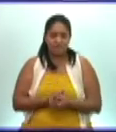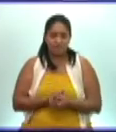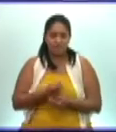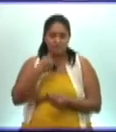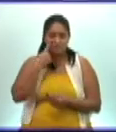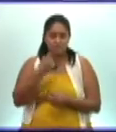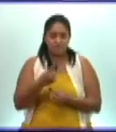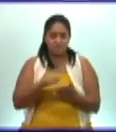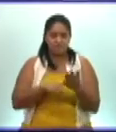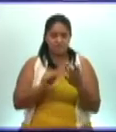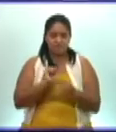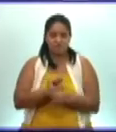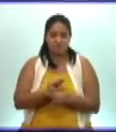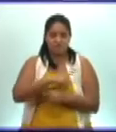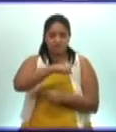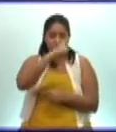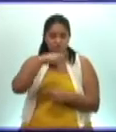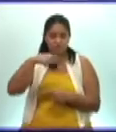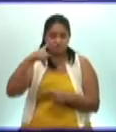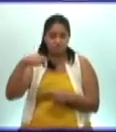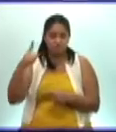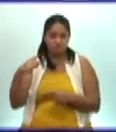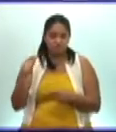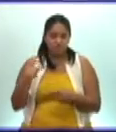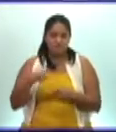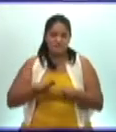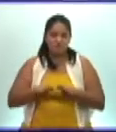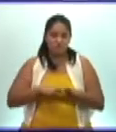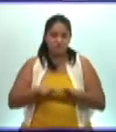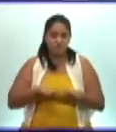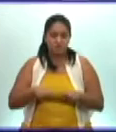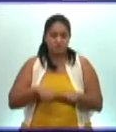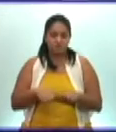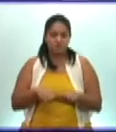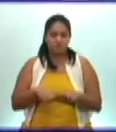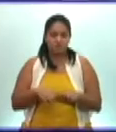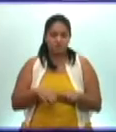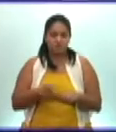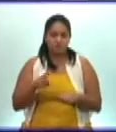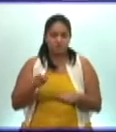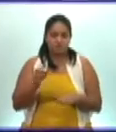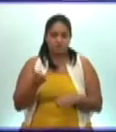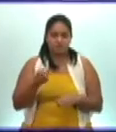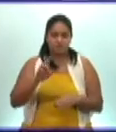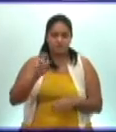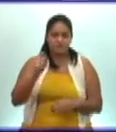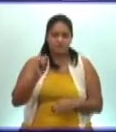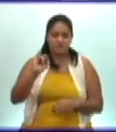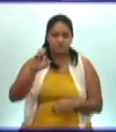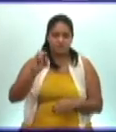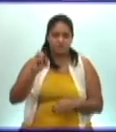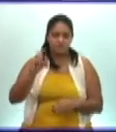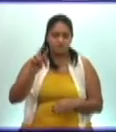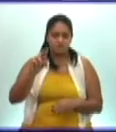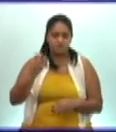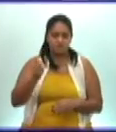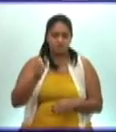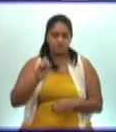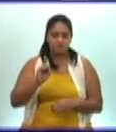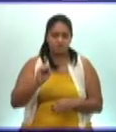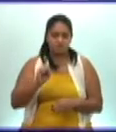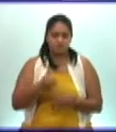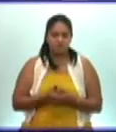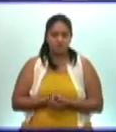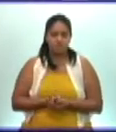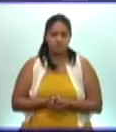ondas electromagnéticas son producidas por la vibración de las partículas cargadas y tienen propiedades magnéticas y eléctricas. Pero a diferencia de